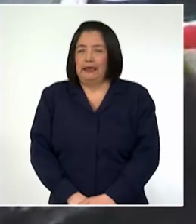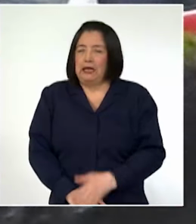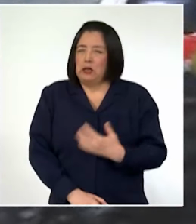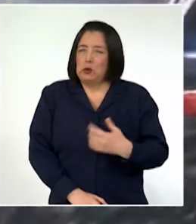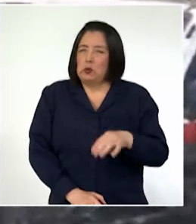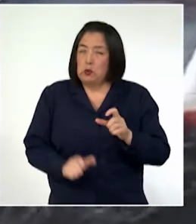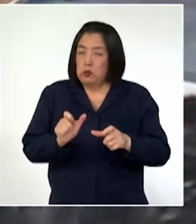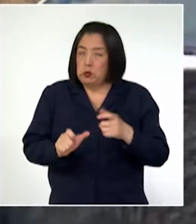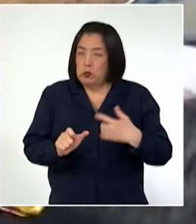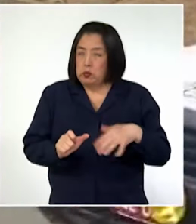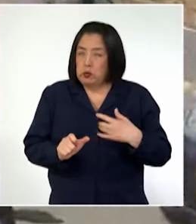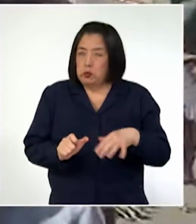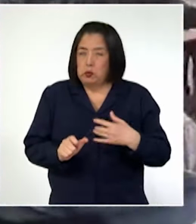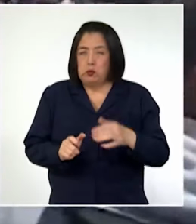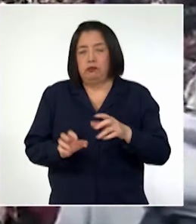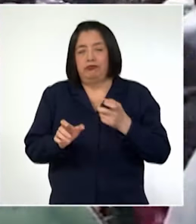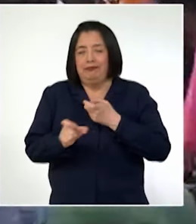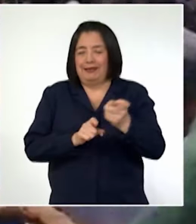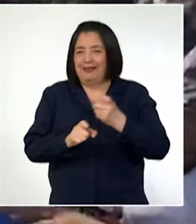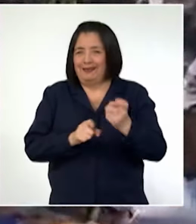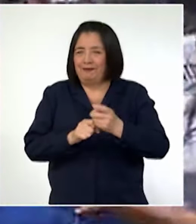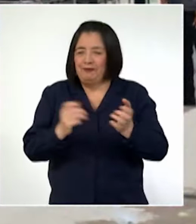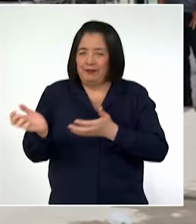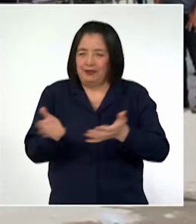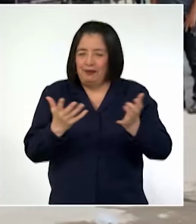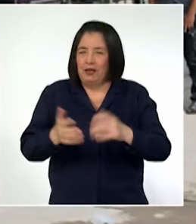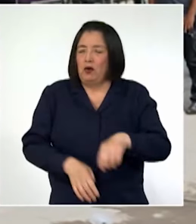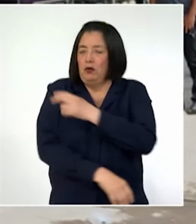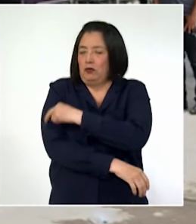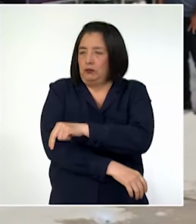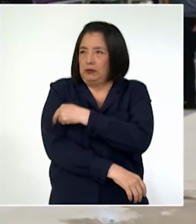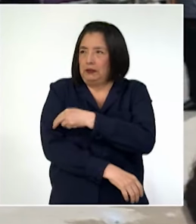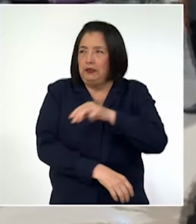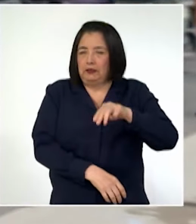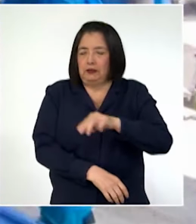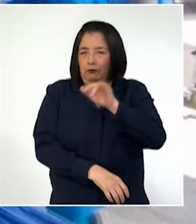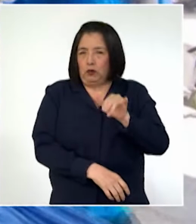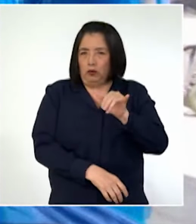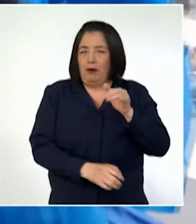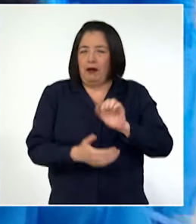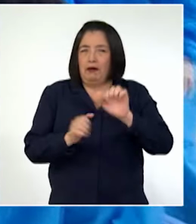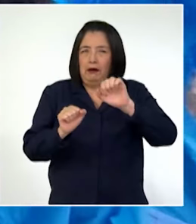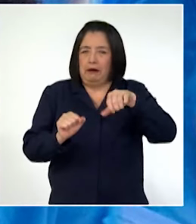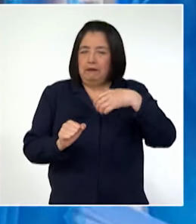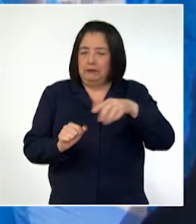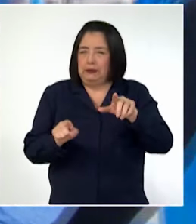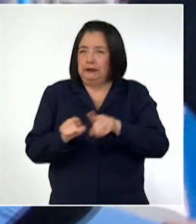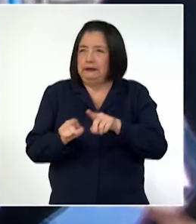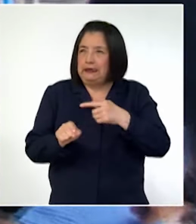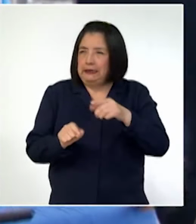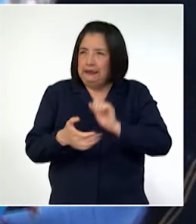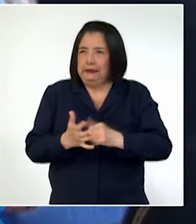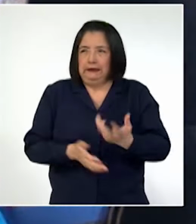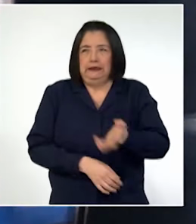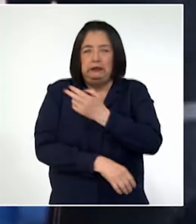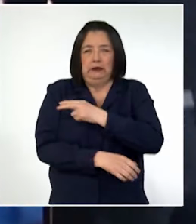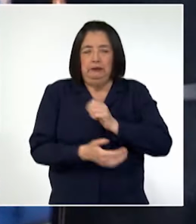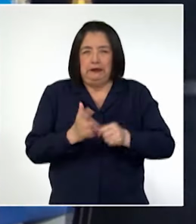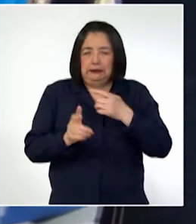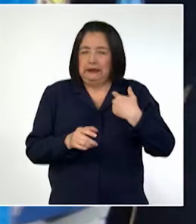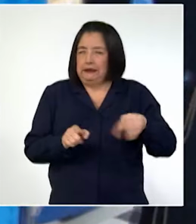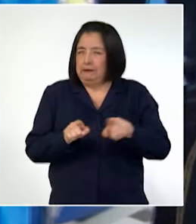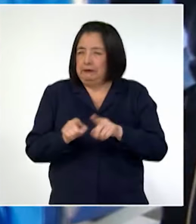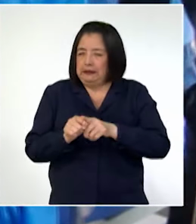Los heridos fueron trasladados al hospital de Moyobamba y al centro de salud de Jerillo y Esalud, donde recibieron atención rápida debido a las